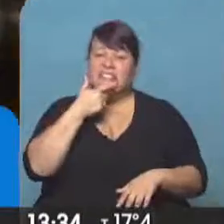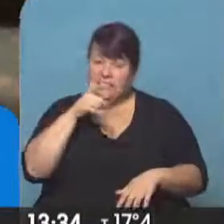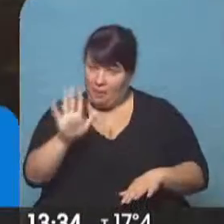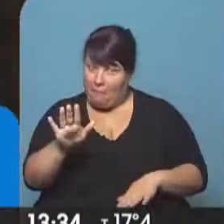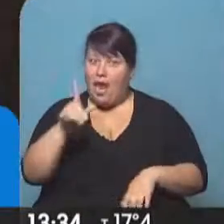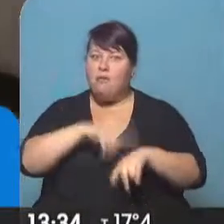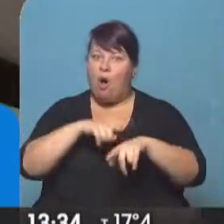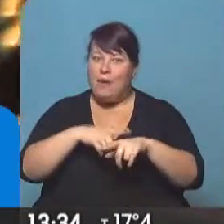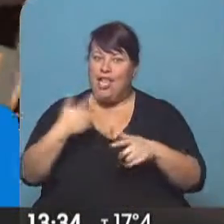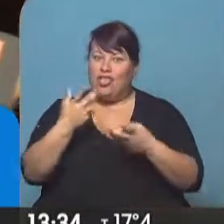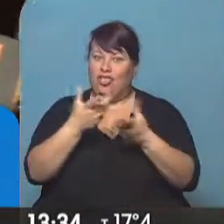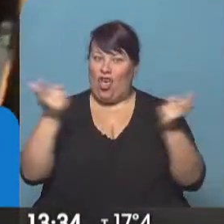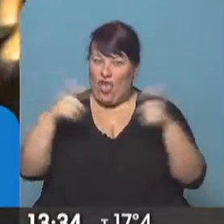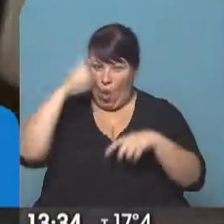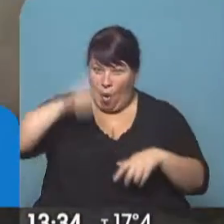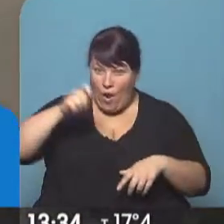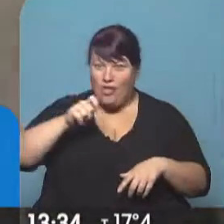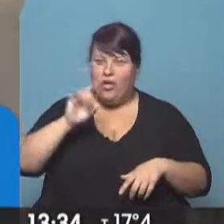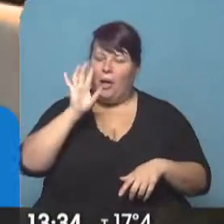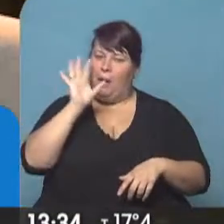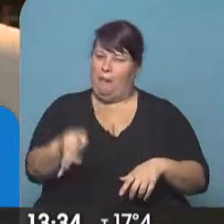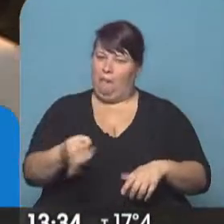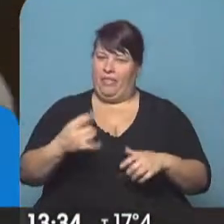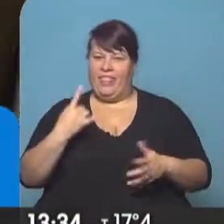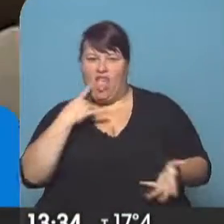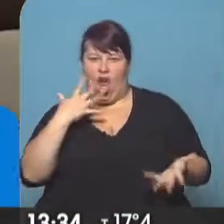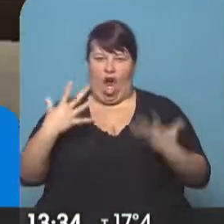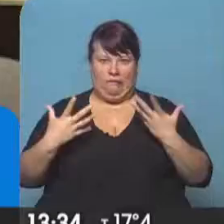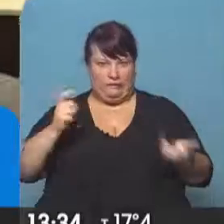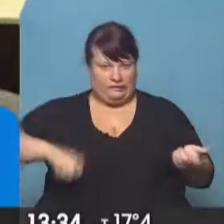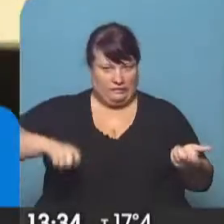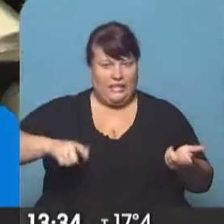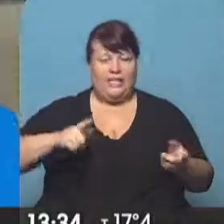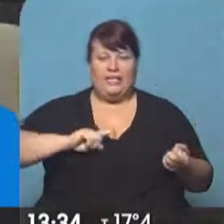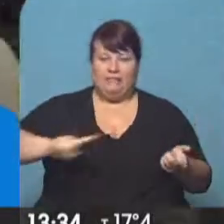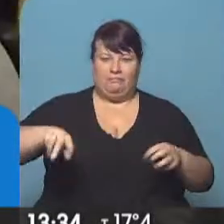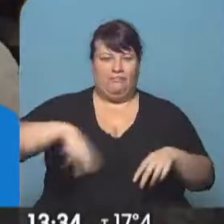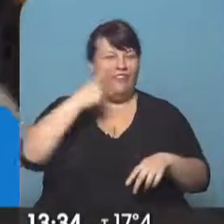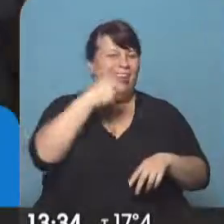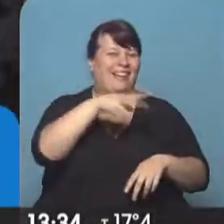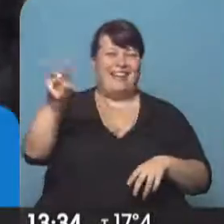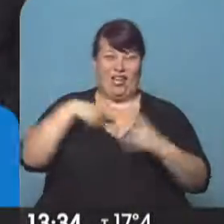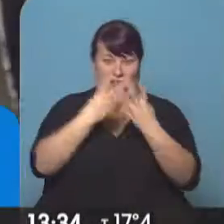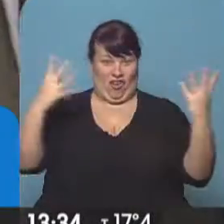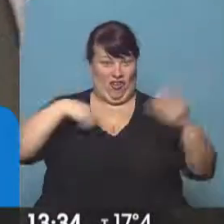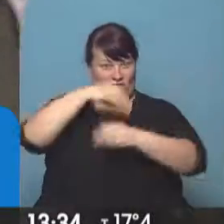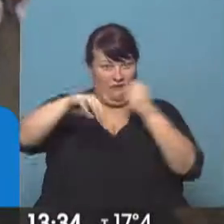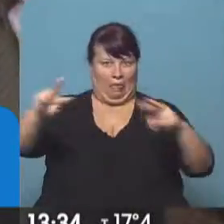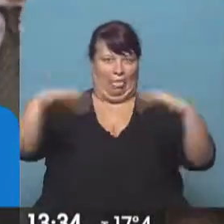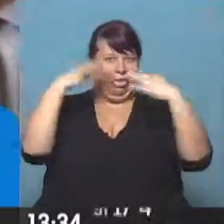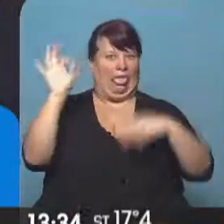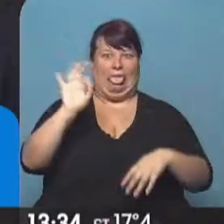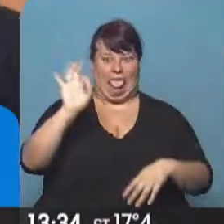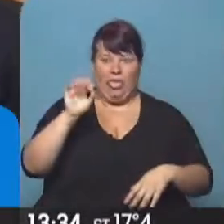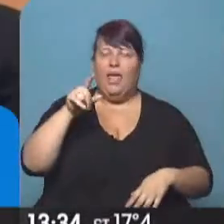pero durante la audiencia estaba bastante incómodo. No se animó nunca a mirar para atrás que estábamos los familiares.